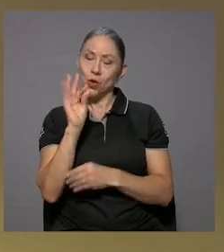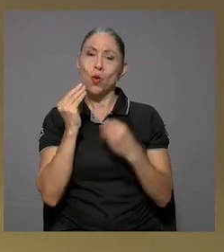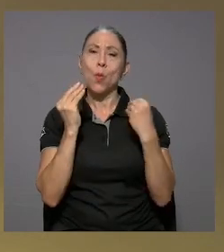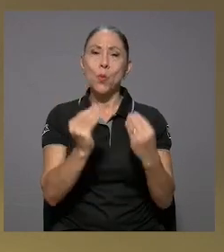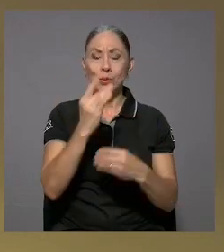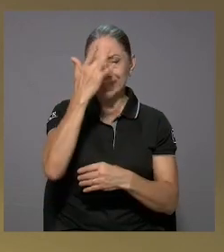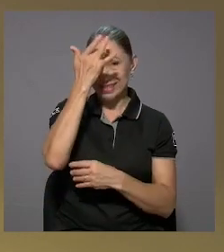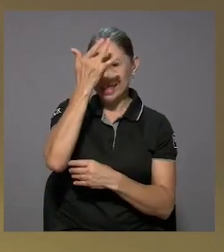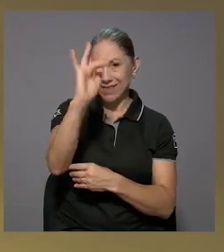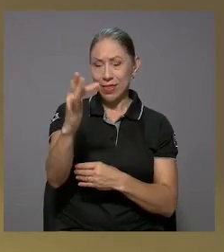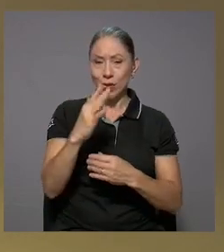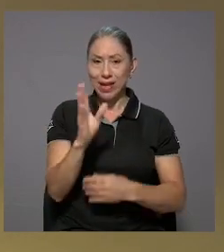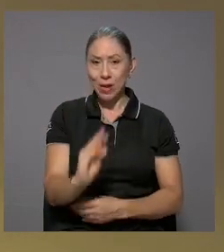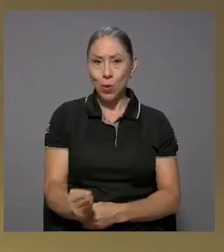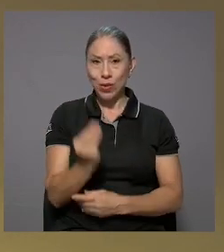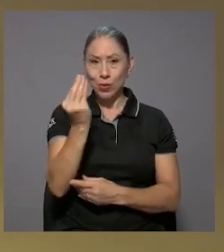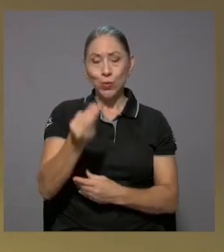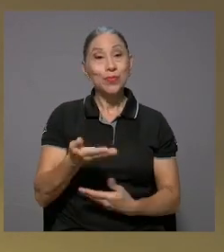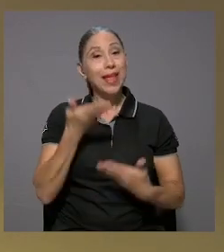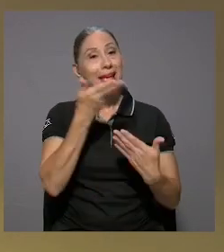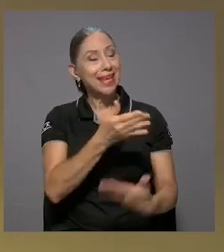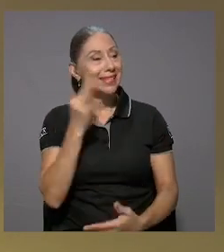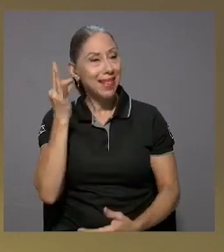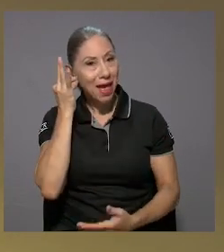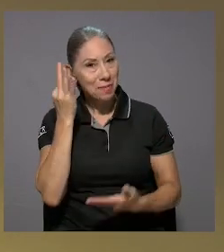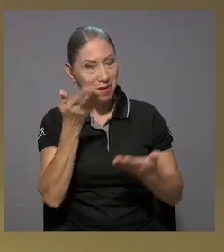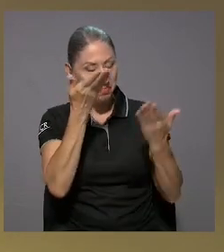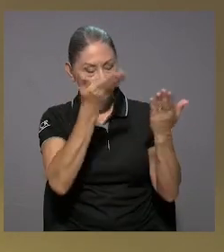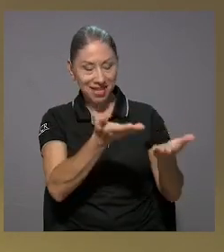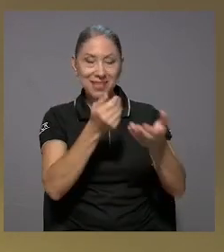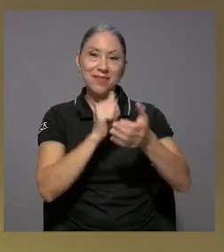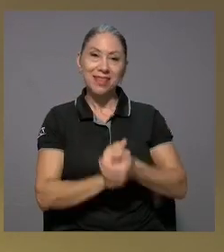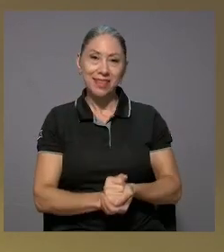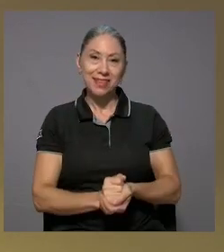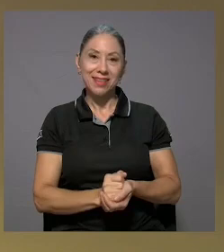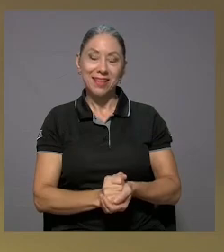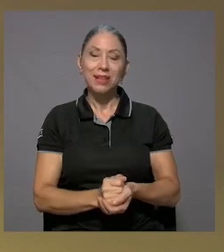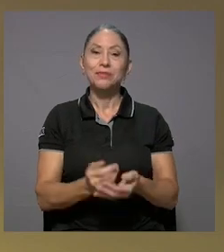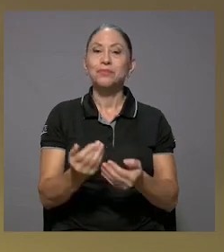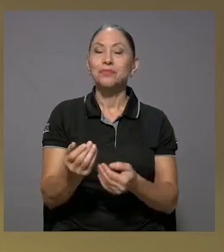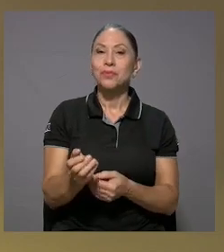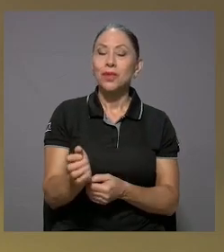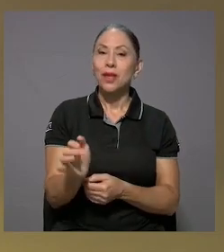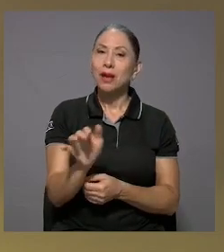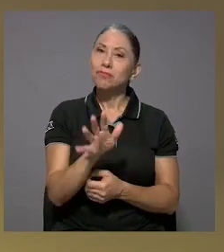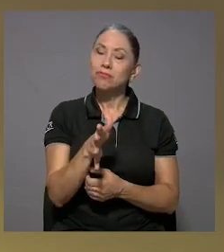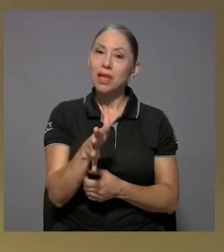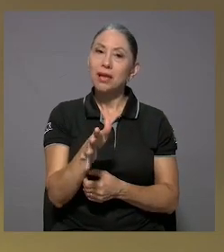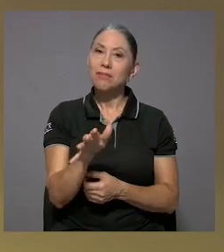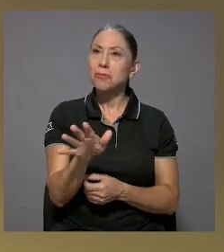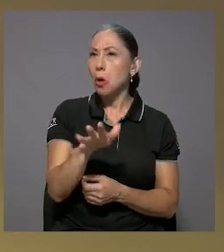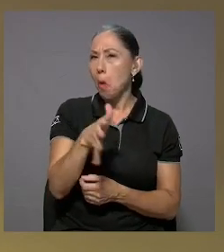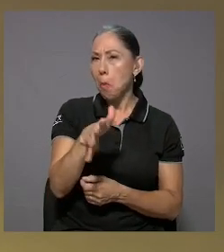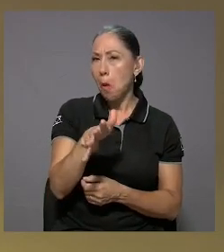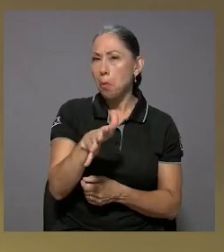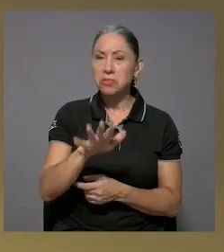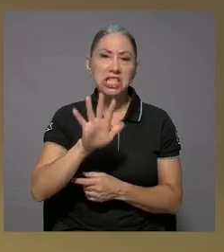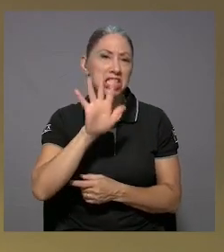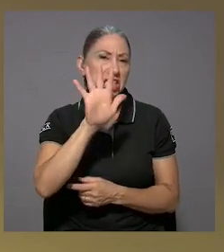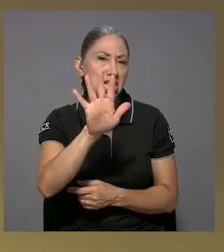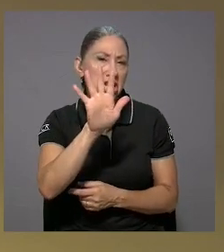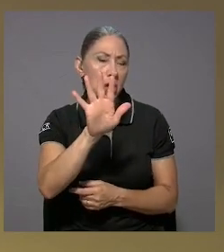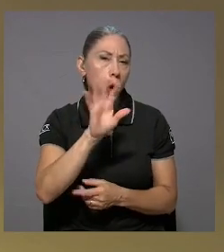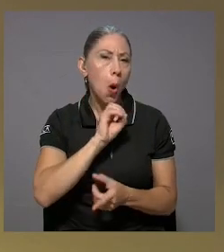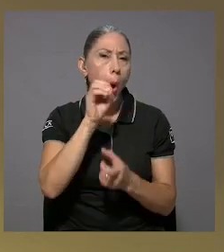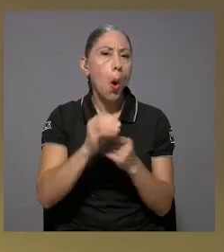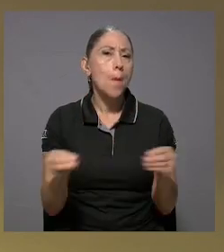y juventud. Esta dama que está enfrente mío tiene como 5 o